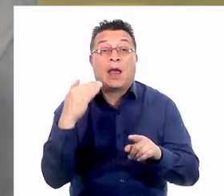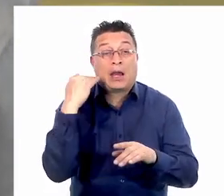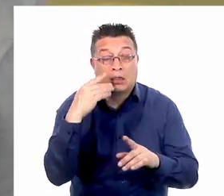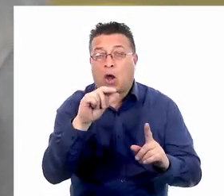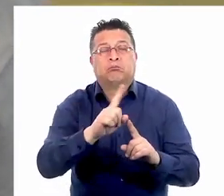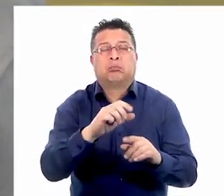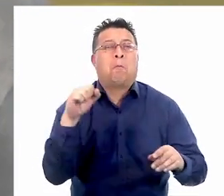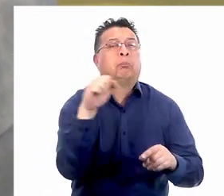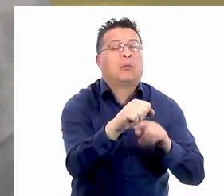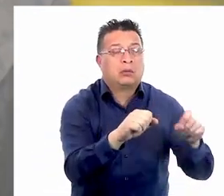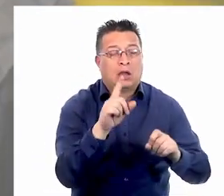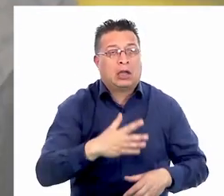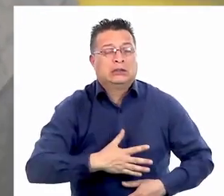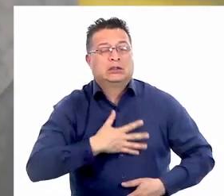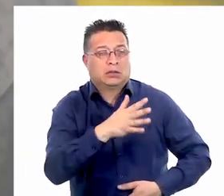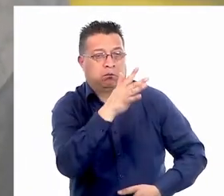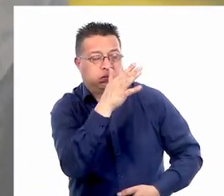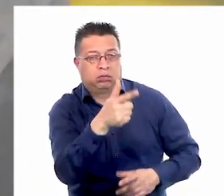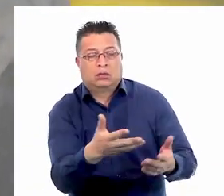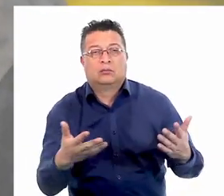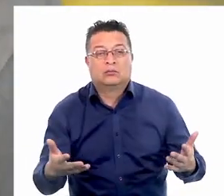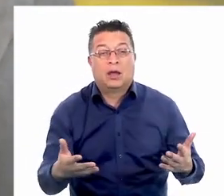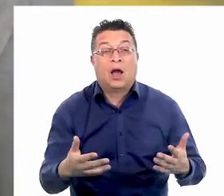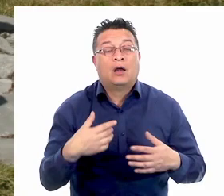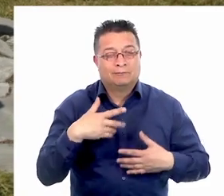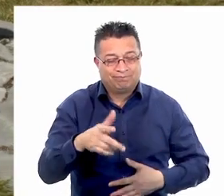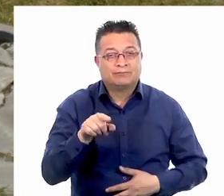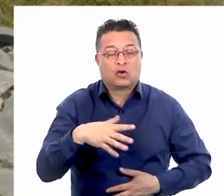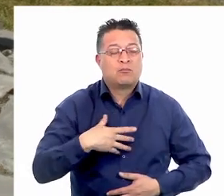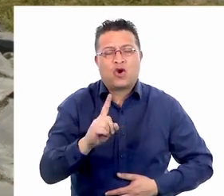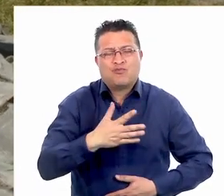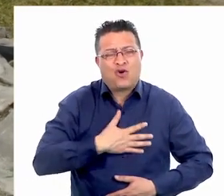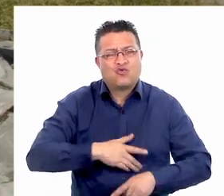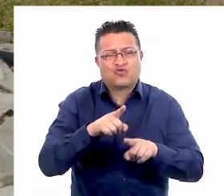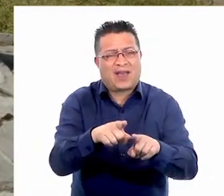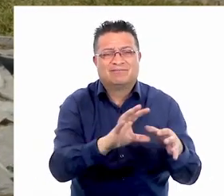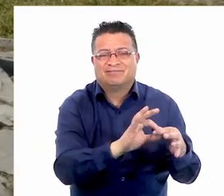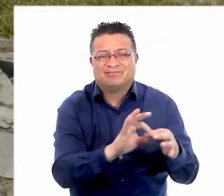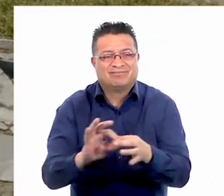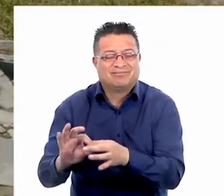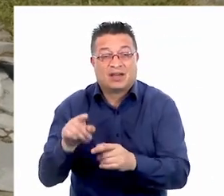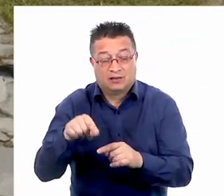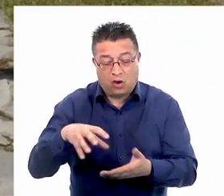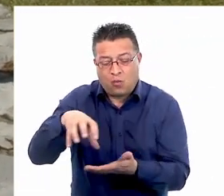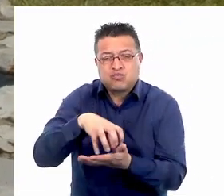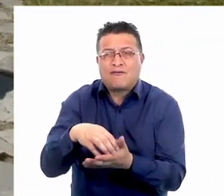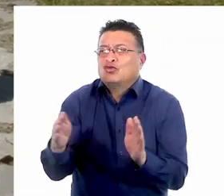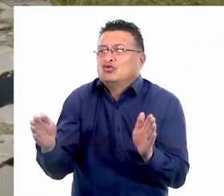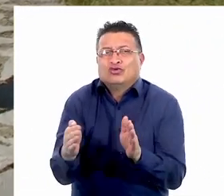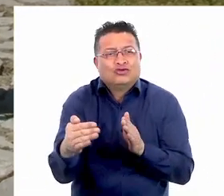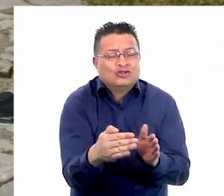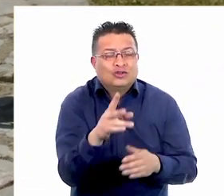esa niña le pega el tiro. Ella siente que le están haciendo bullying al tiro. A mí no me gusta que eso pase, porque este es un